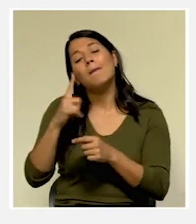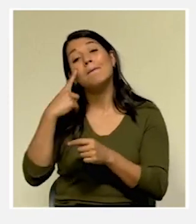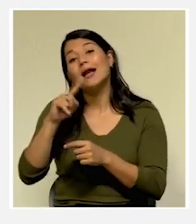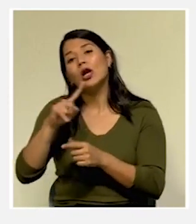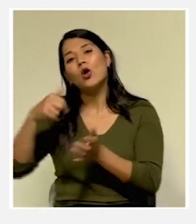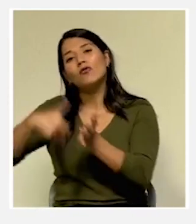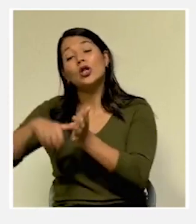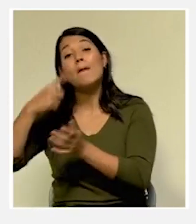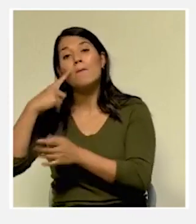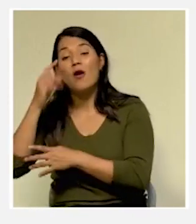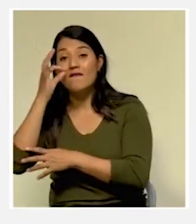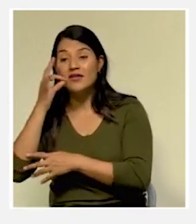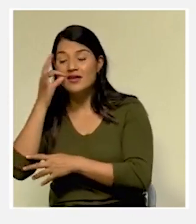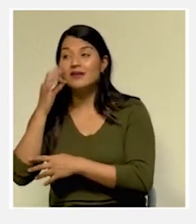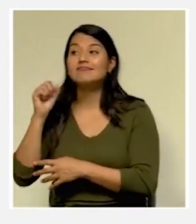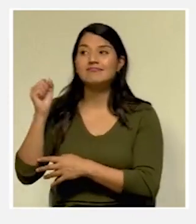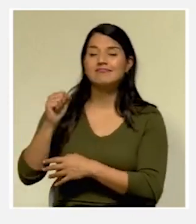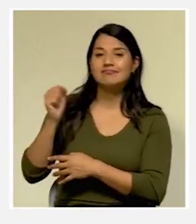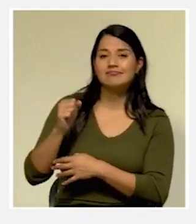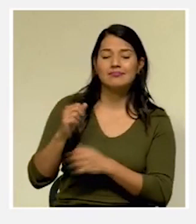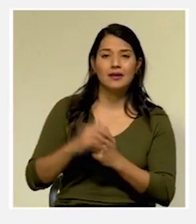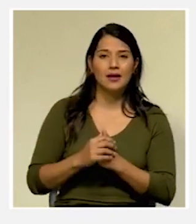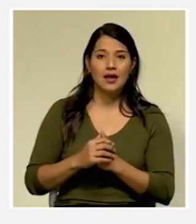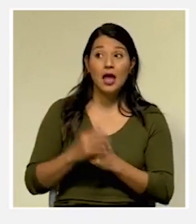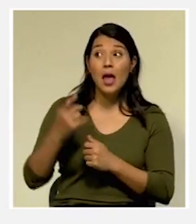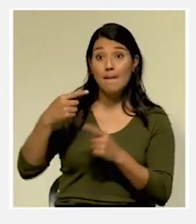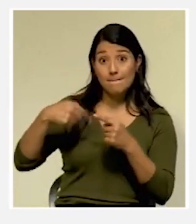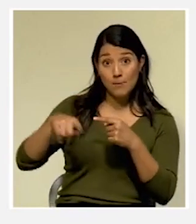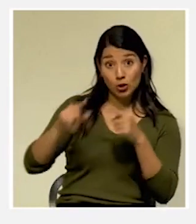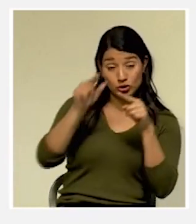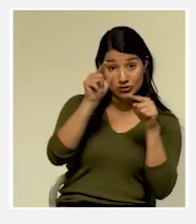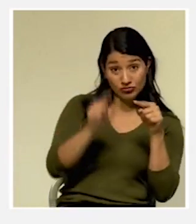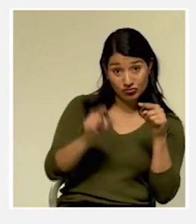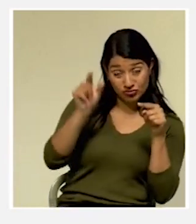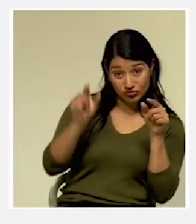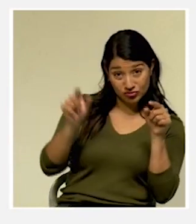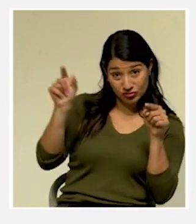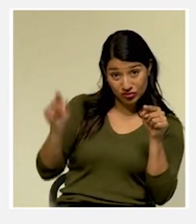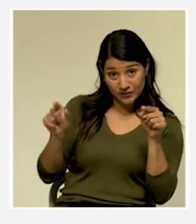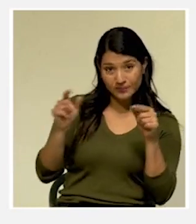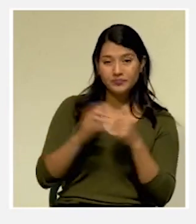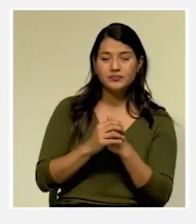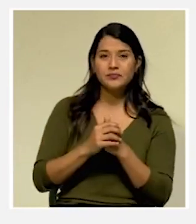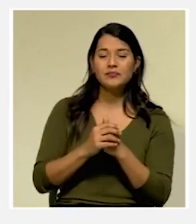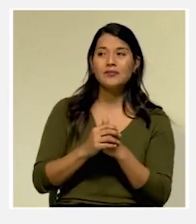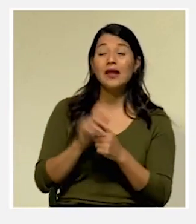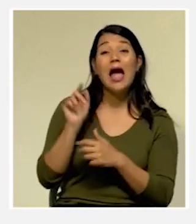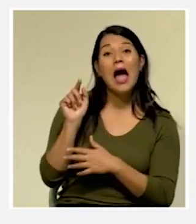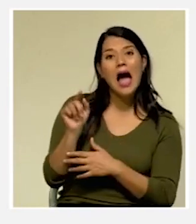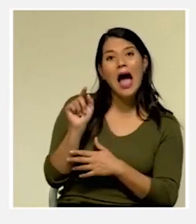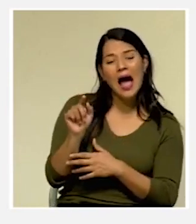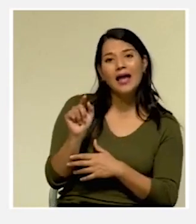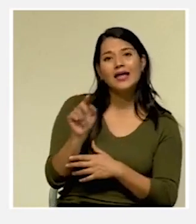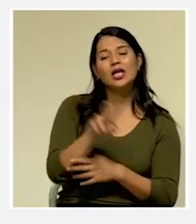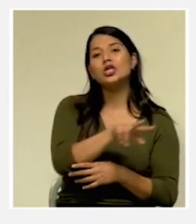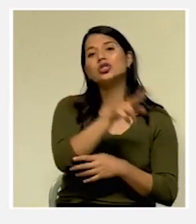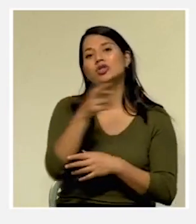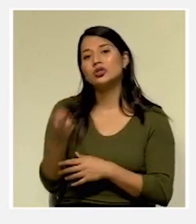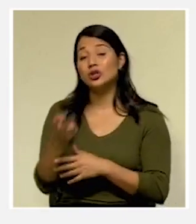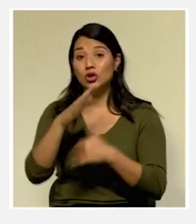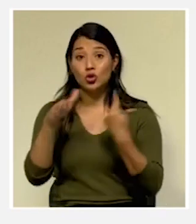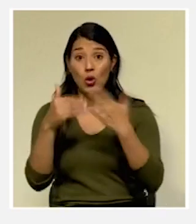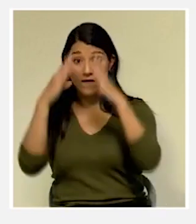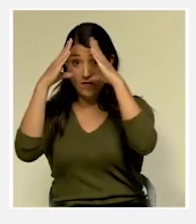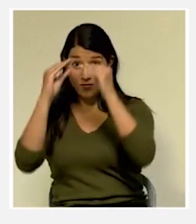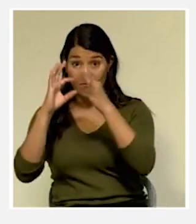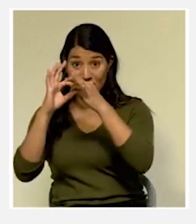es. Y cuando vemos, y aquí si quiere pasamos el gráfico, José Carlos, en el gráfico de José María Figueres, aquí más bien se invierten todos los datos.